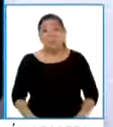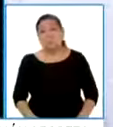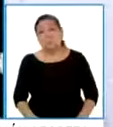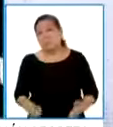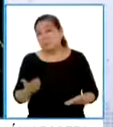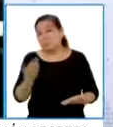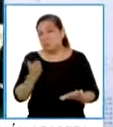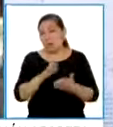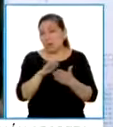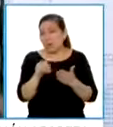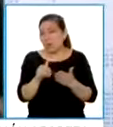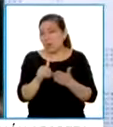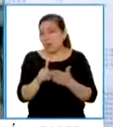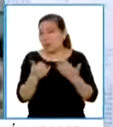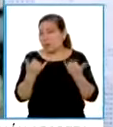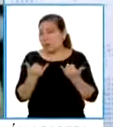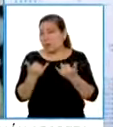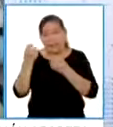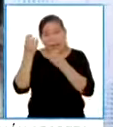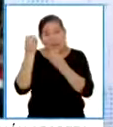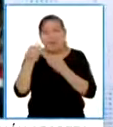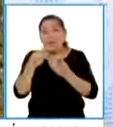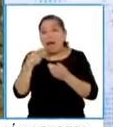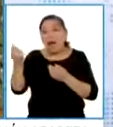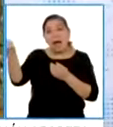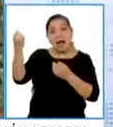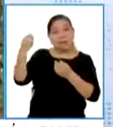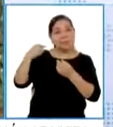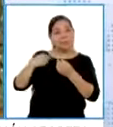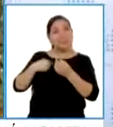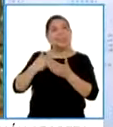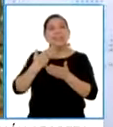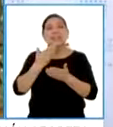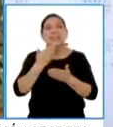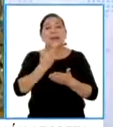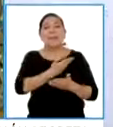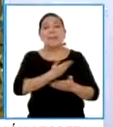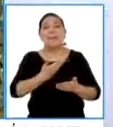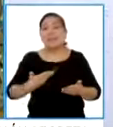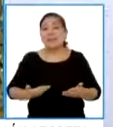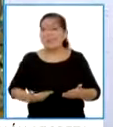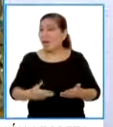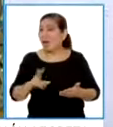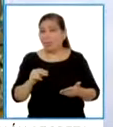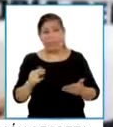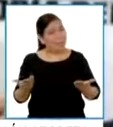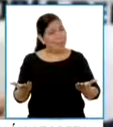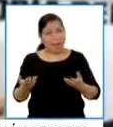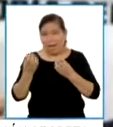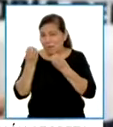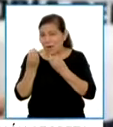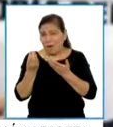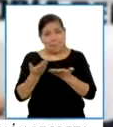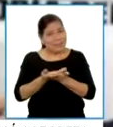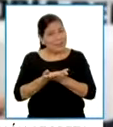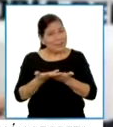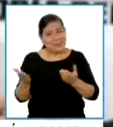es que todo esto tiene que informarnos el Ejecutivo. El Ejecutivo todavía no ha informado